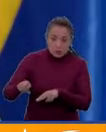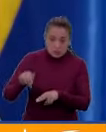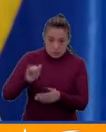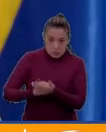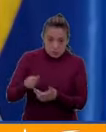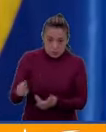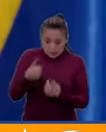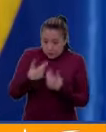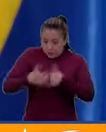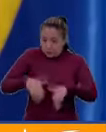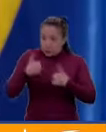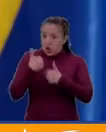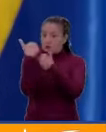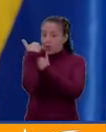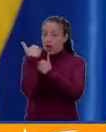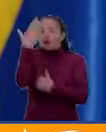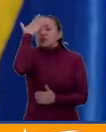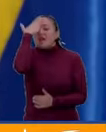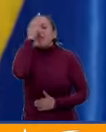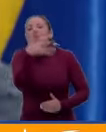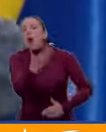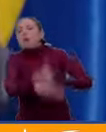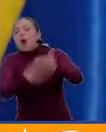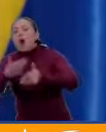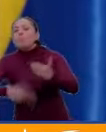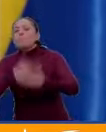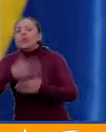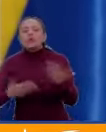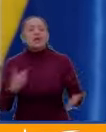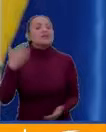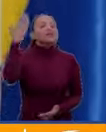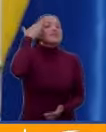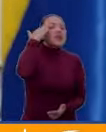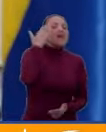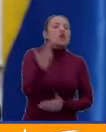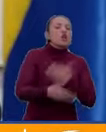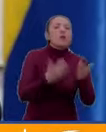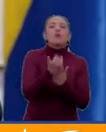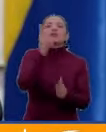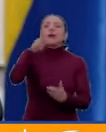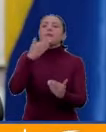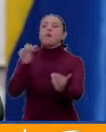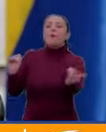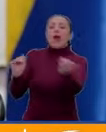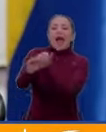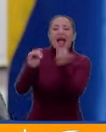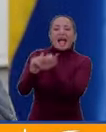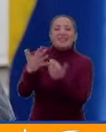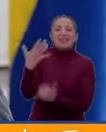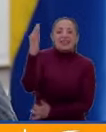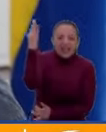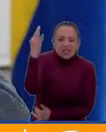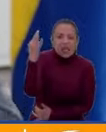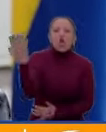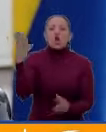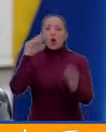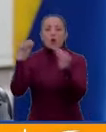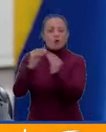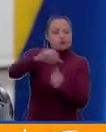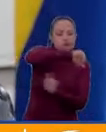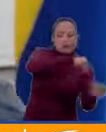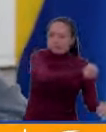mía saber cómo van los proyectos saber qué va a pasar con el proyecto de la Calle 13 y cómo acordamos el giro de